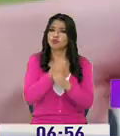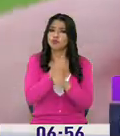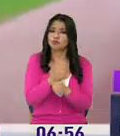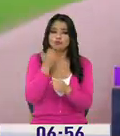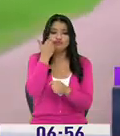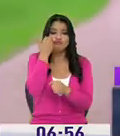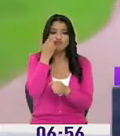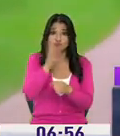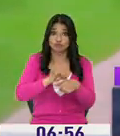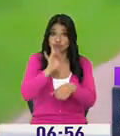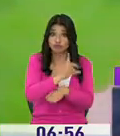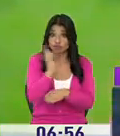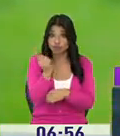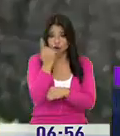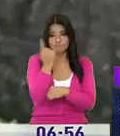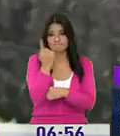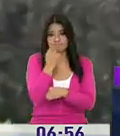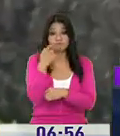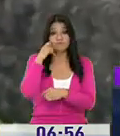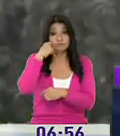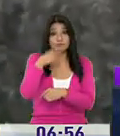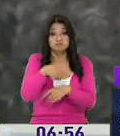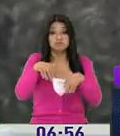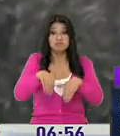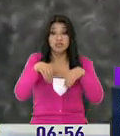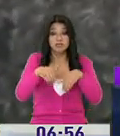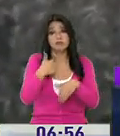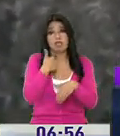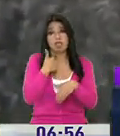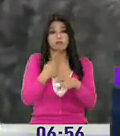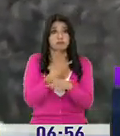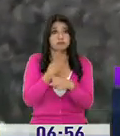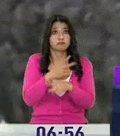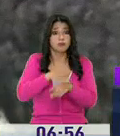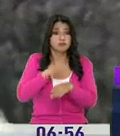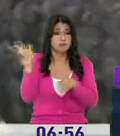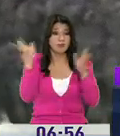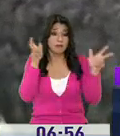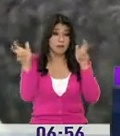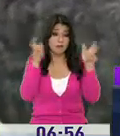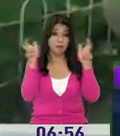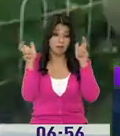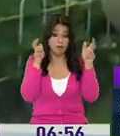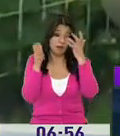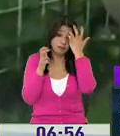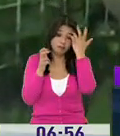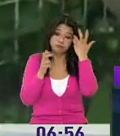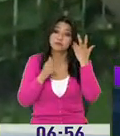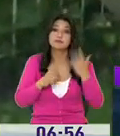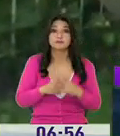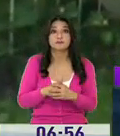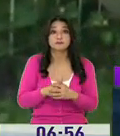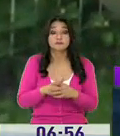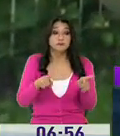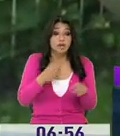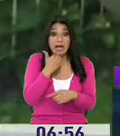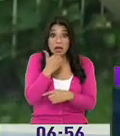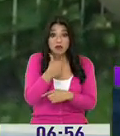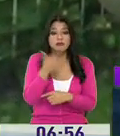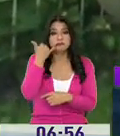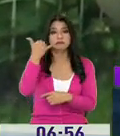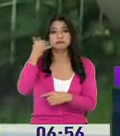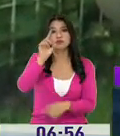dejarlo solo recuerde que su mascota podría ser afectada por esta clase de sonidos y si lo es no olvides llamar al eco 9